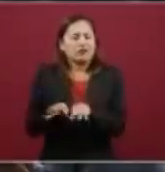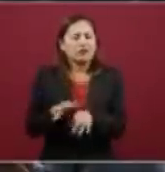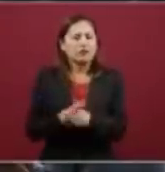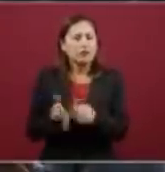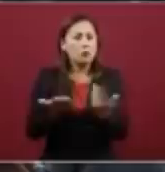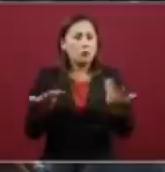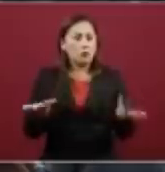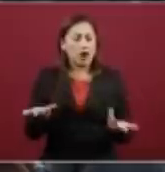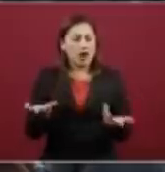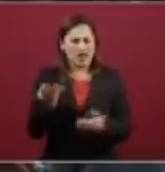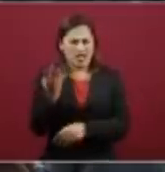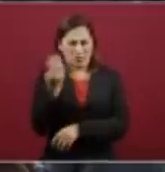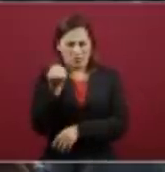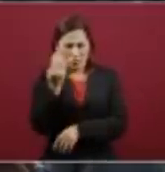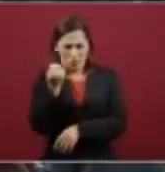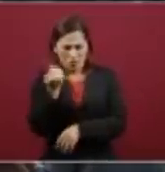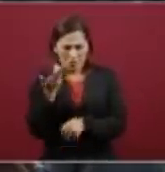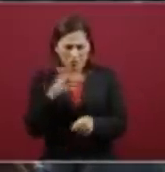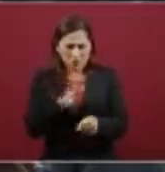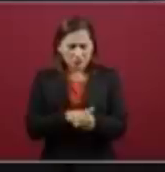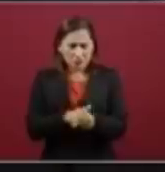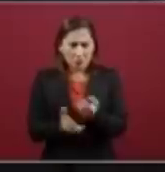si tiene 9 hospitales?